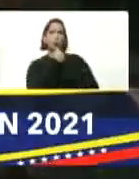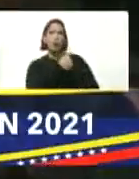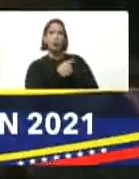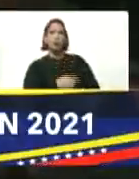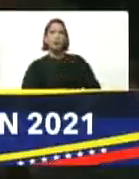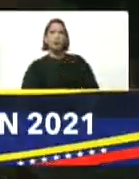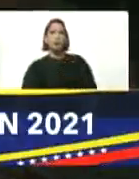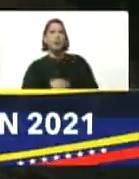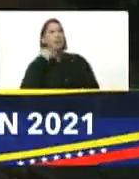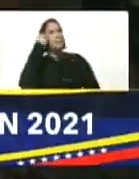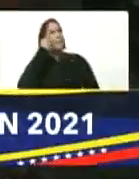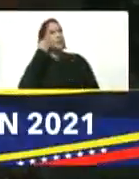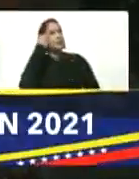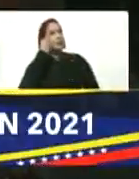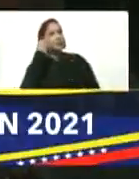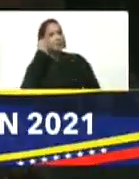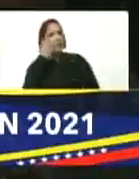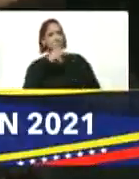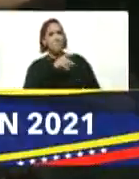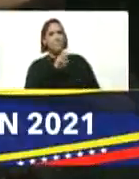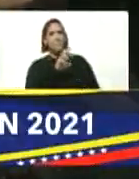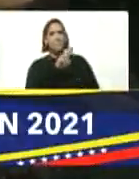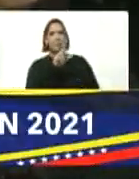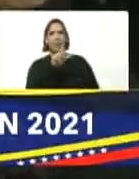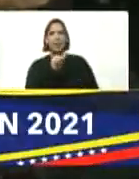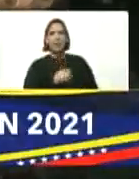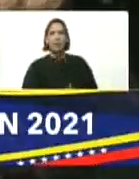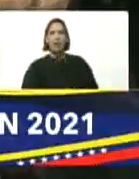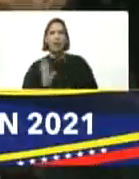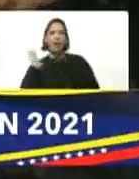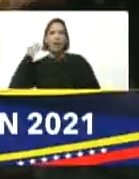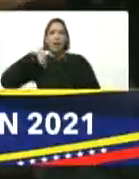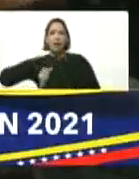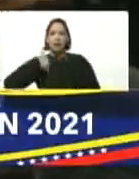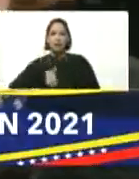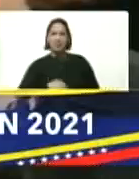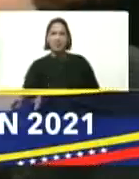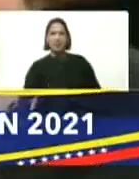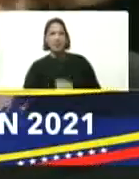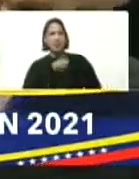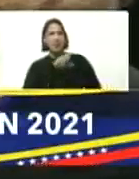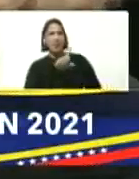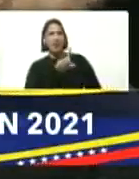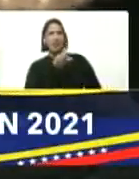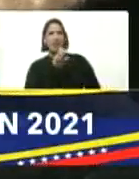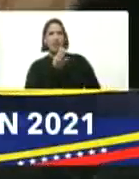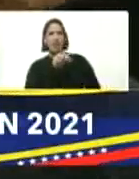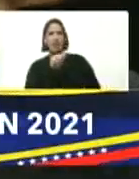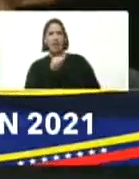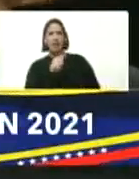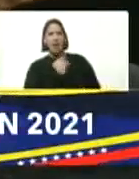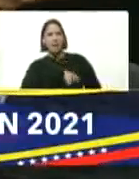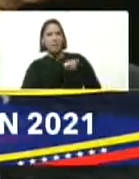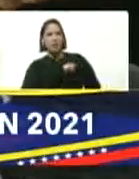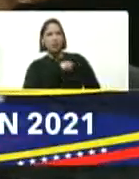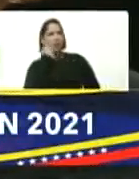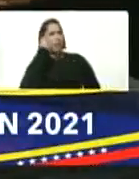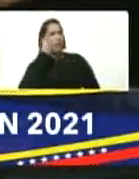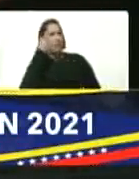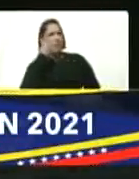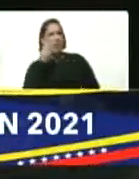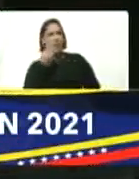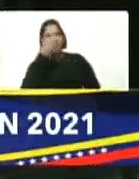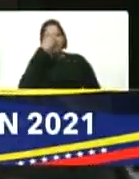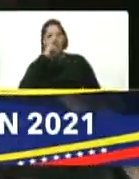yo decía, ¿qué pensará Perla Suez, argentina? ¿Qué pensará Elena Villar, española? ¿Qué pensará Arancha